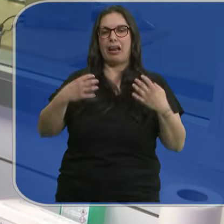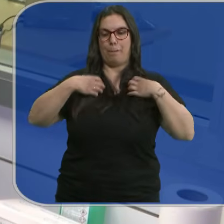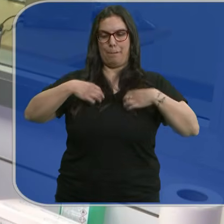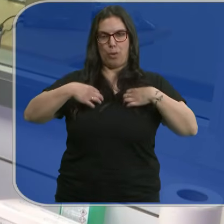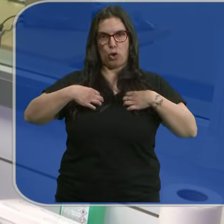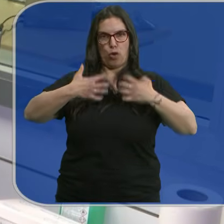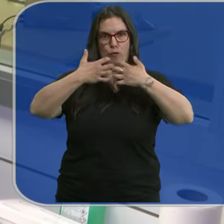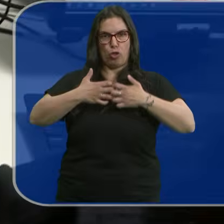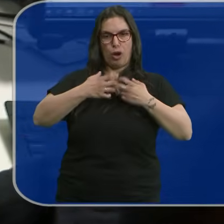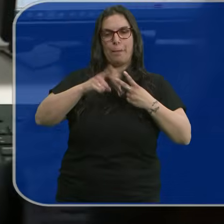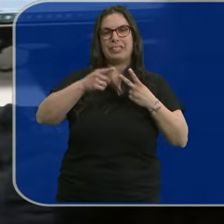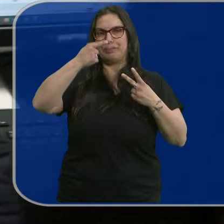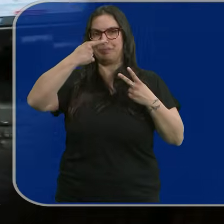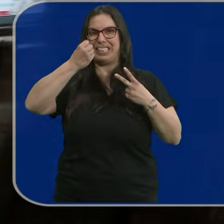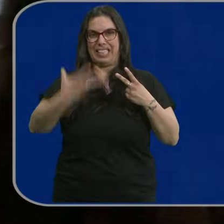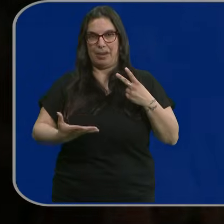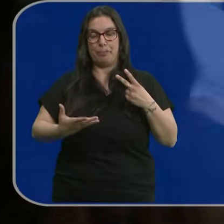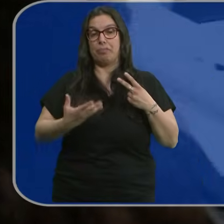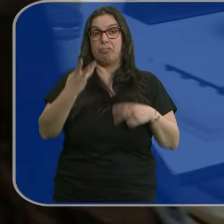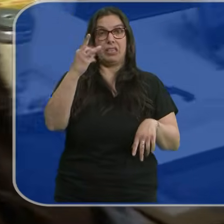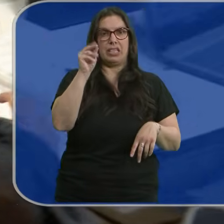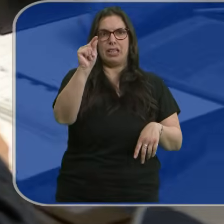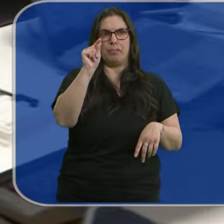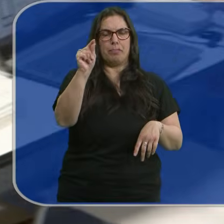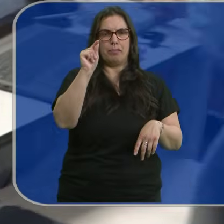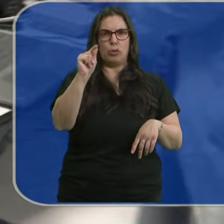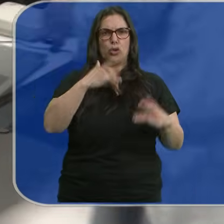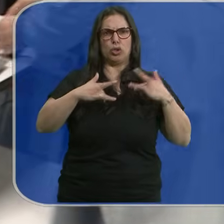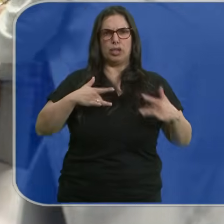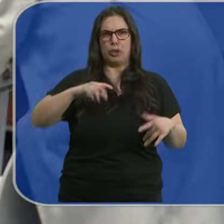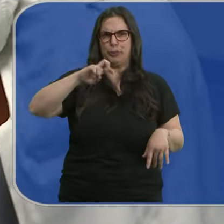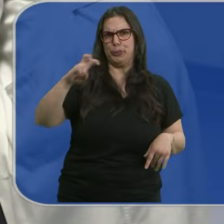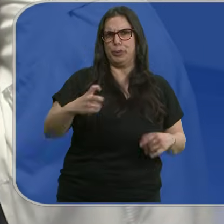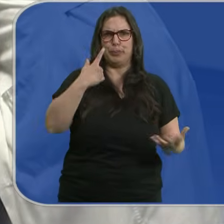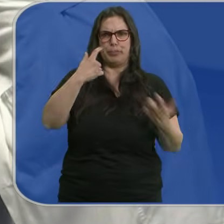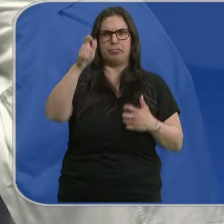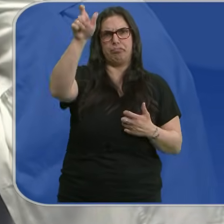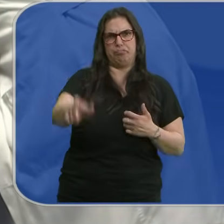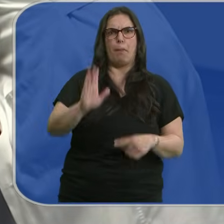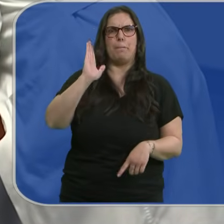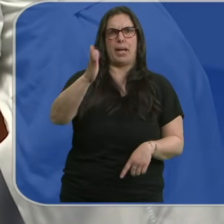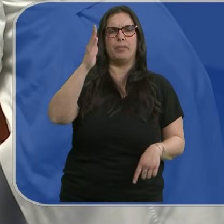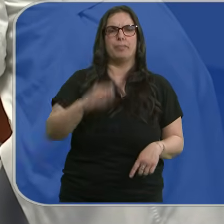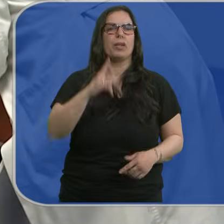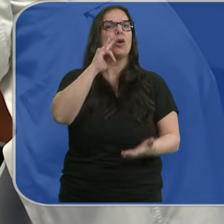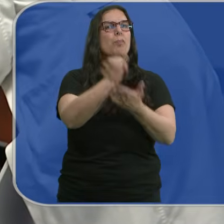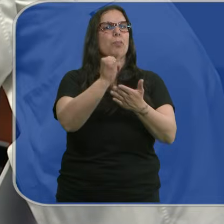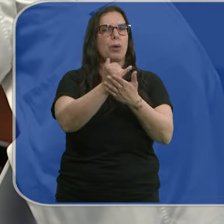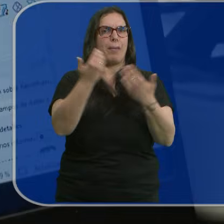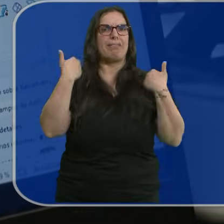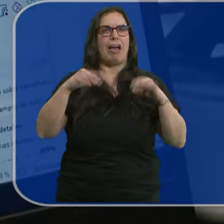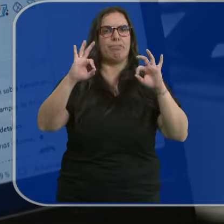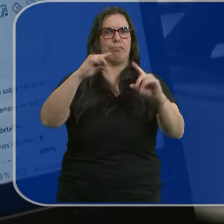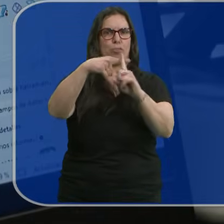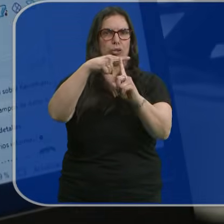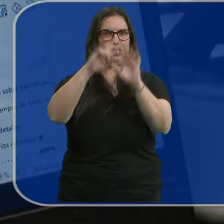bronquial y nasal. En solo 30 minutos el polen ha causado síntomas significativos en la paciente. La prueba ya se puede considerar